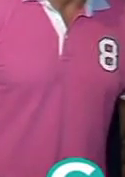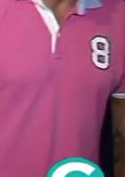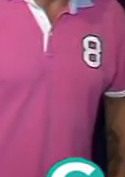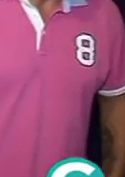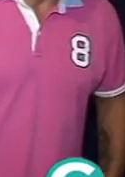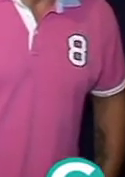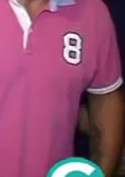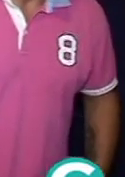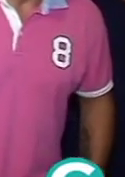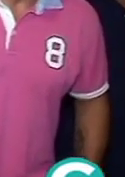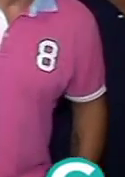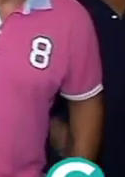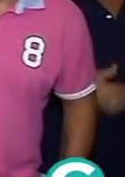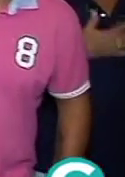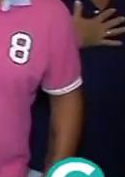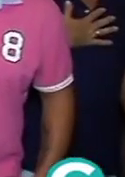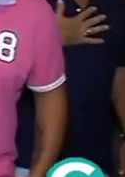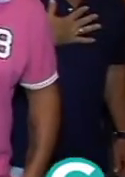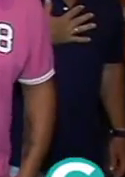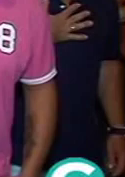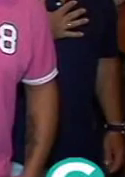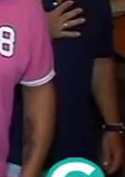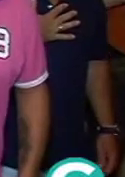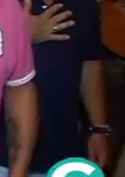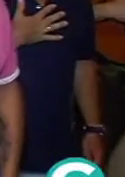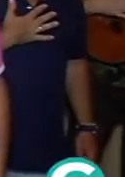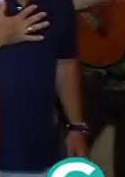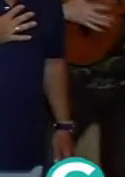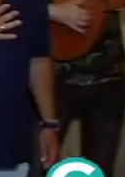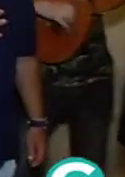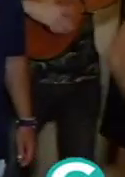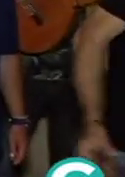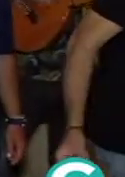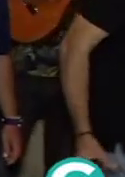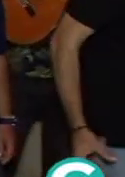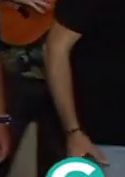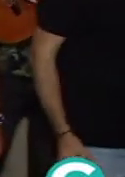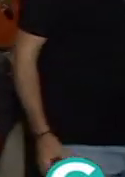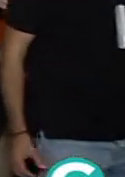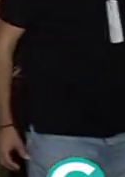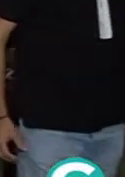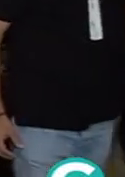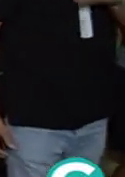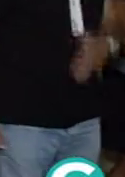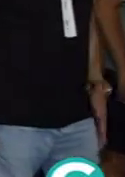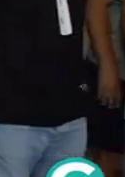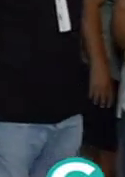Tiene tres llaves, tiene Cati, una en el fondo